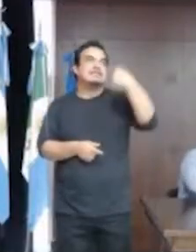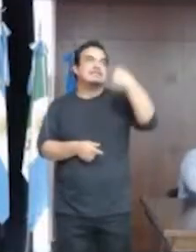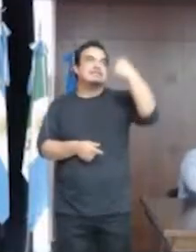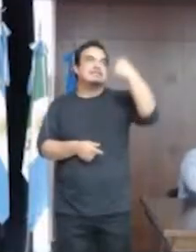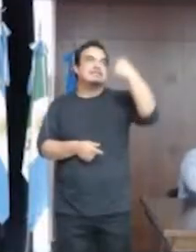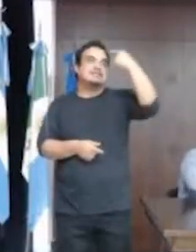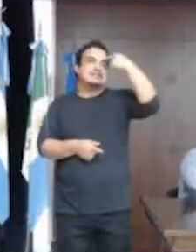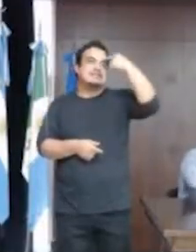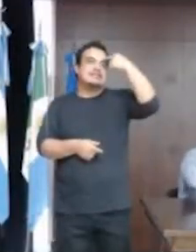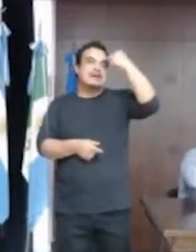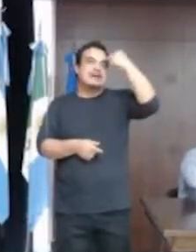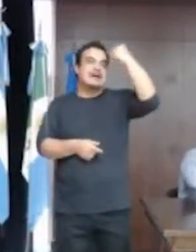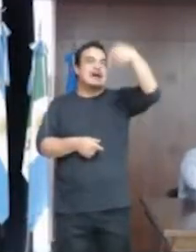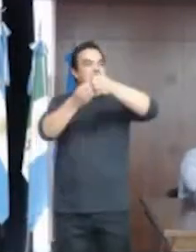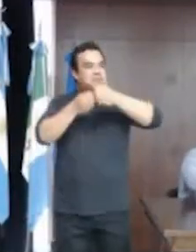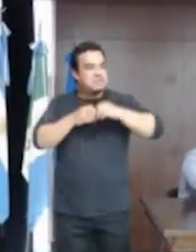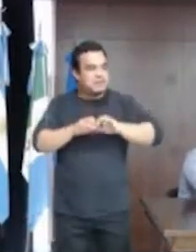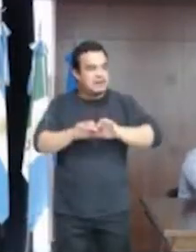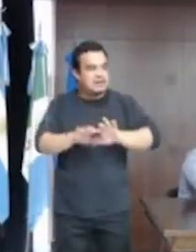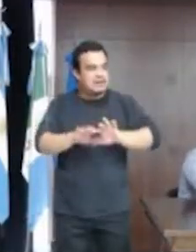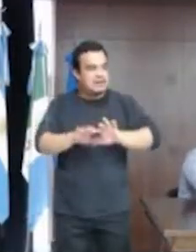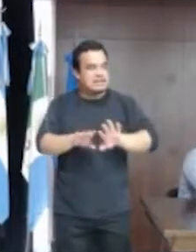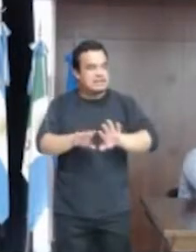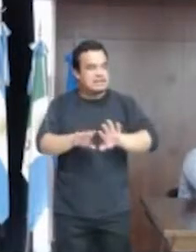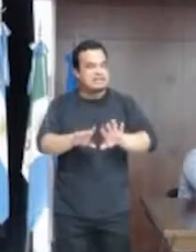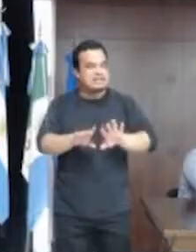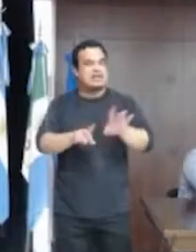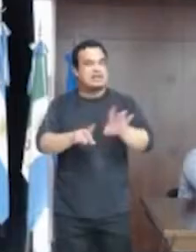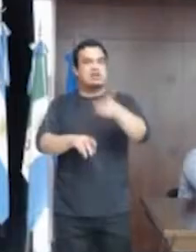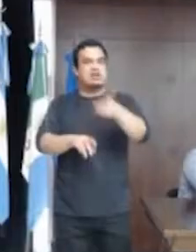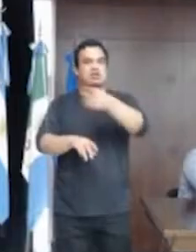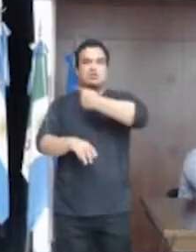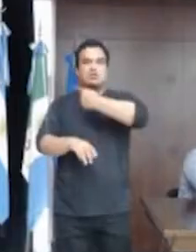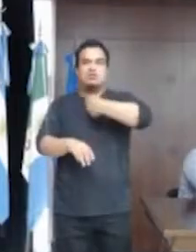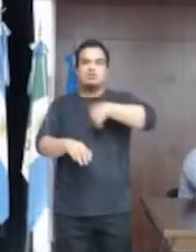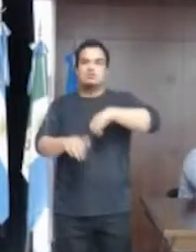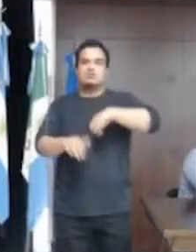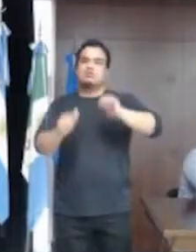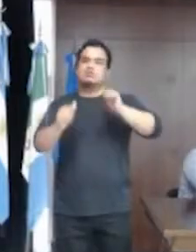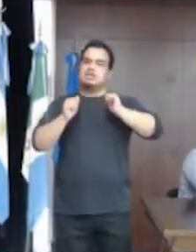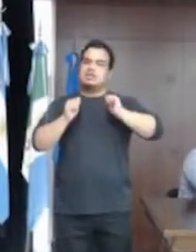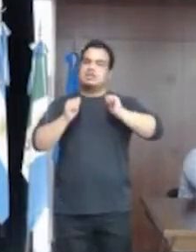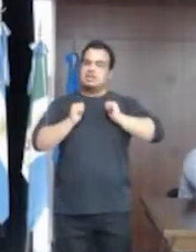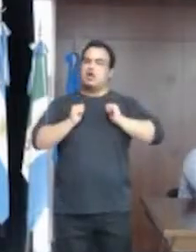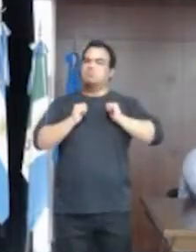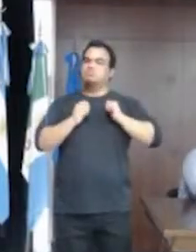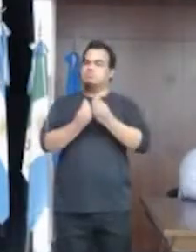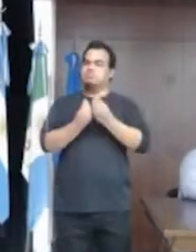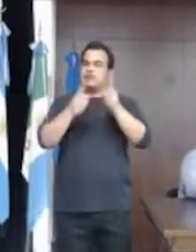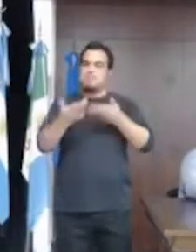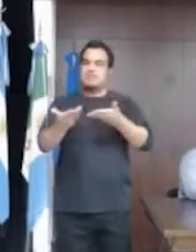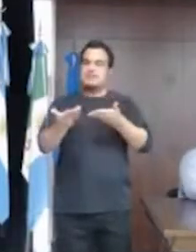cuando veía que hace muchas horas que estamos sentados y como presentación. Entonces yo les invito a que empecemos con un malambo